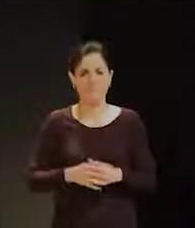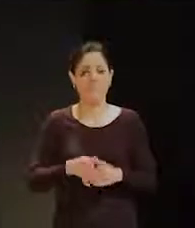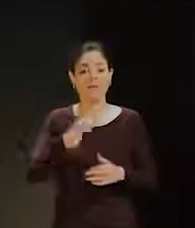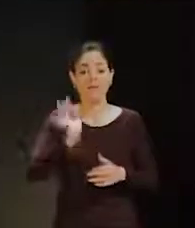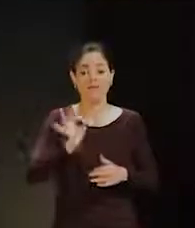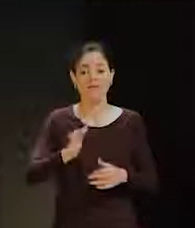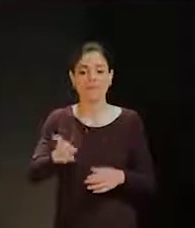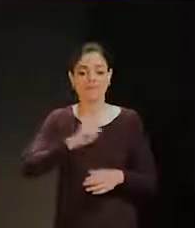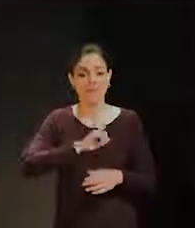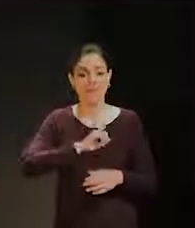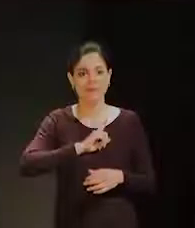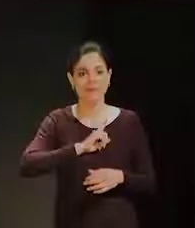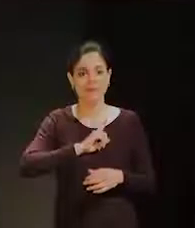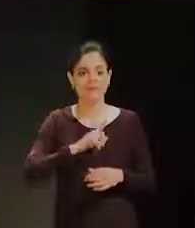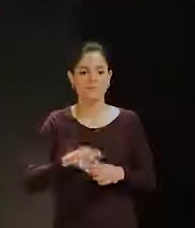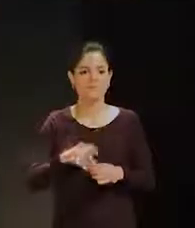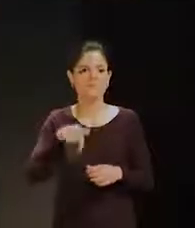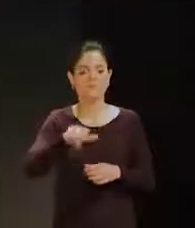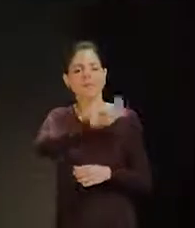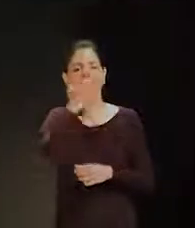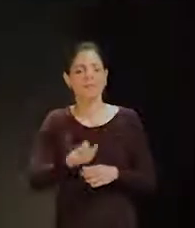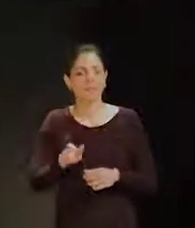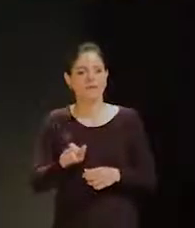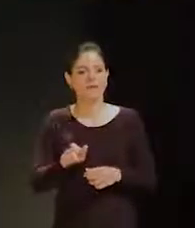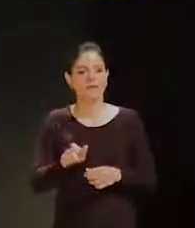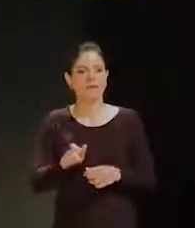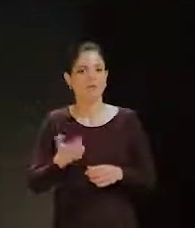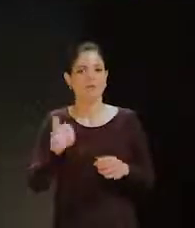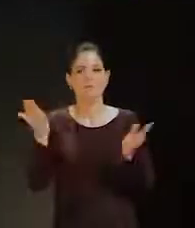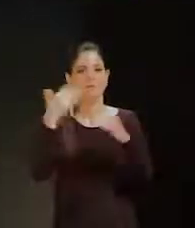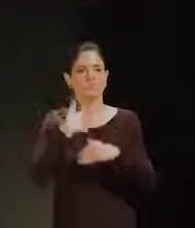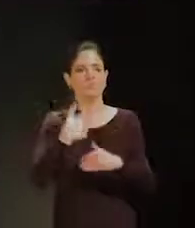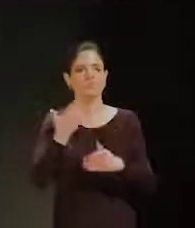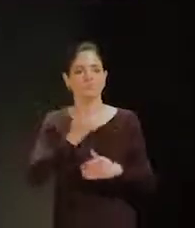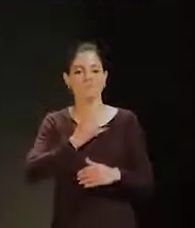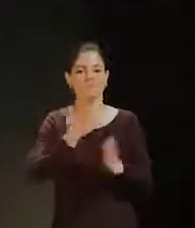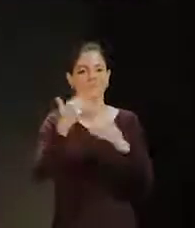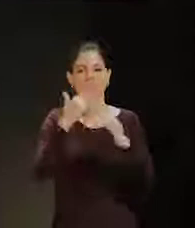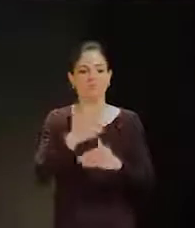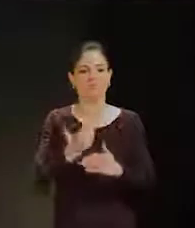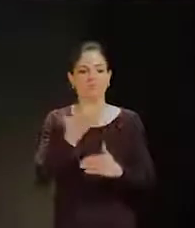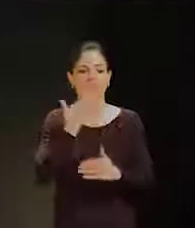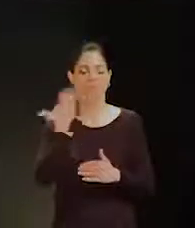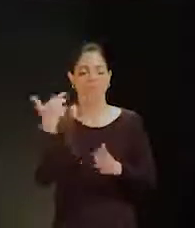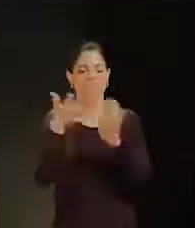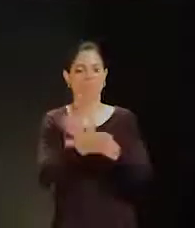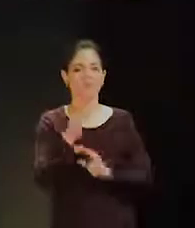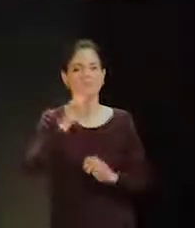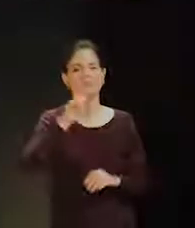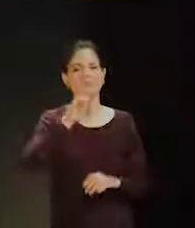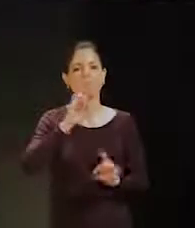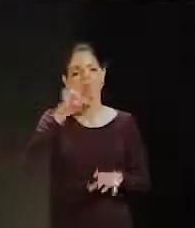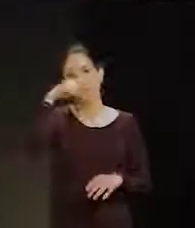la verità per me è che in Italia, dove non abbiamo, come ha detto, una